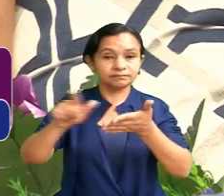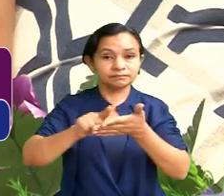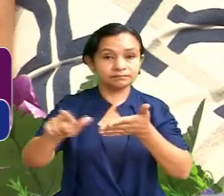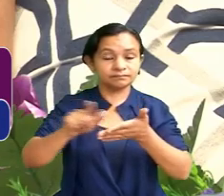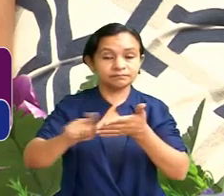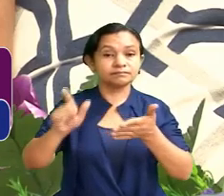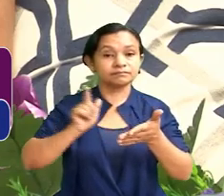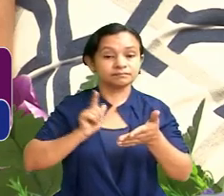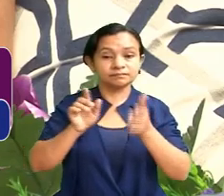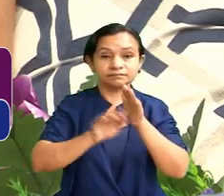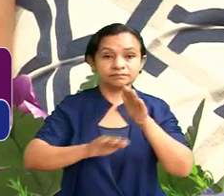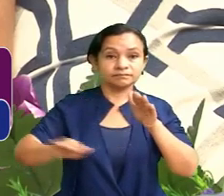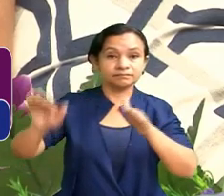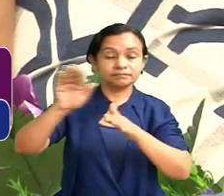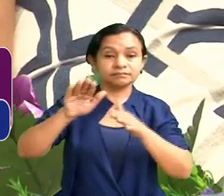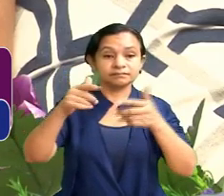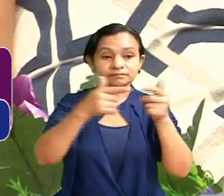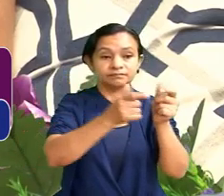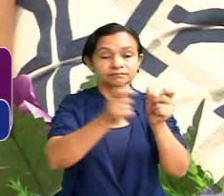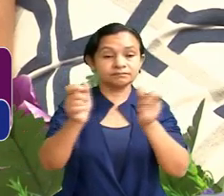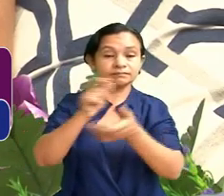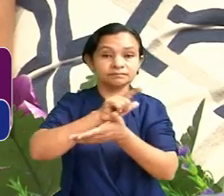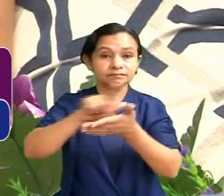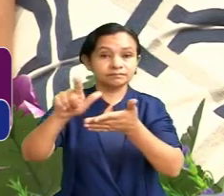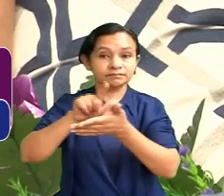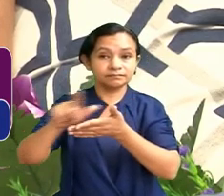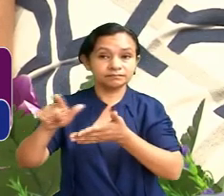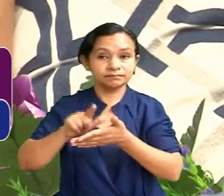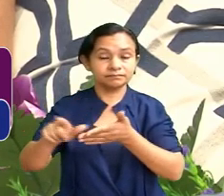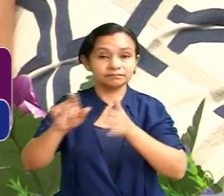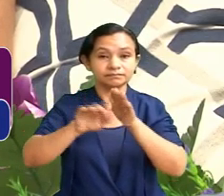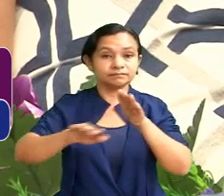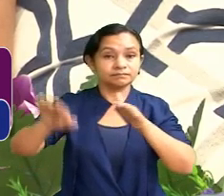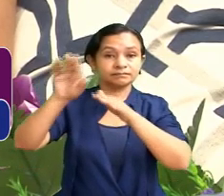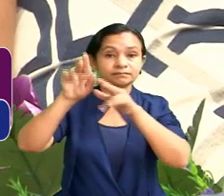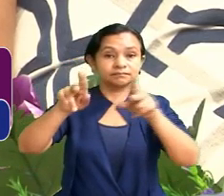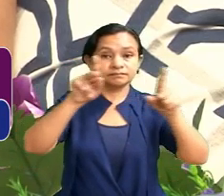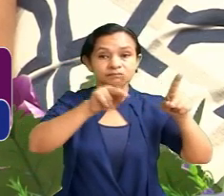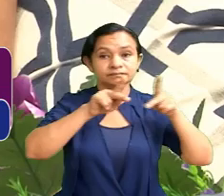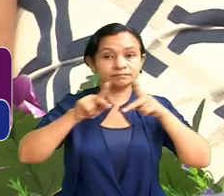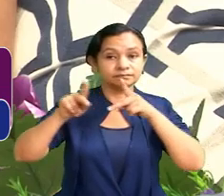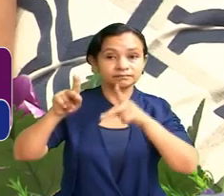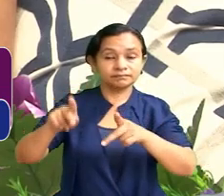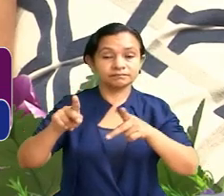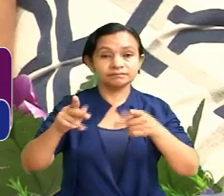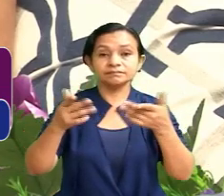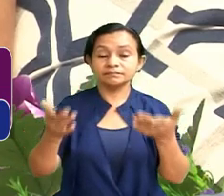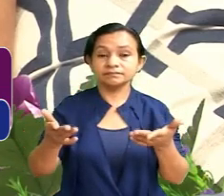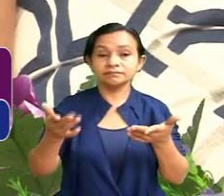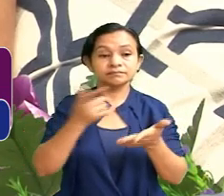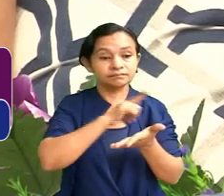tienen que reforzar las brigadas de limpieza pública contratar más personal temporal solamente para esos días pues